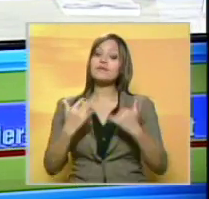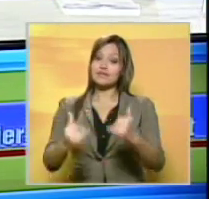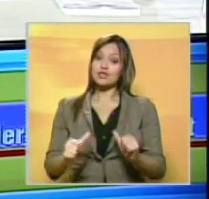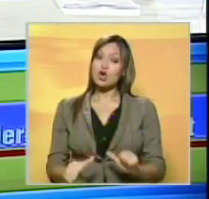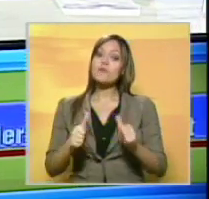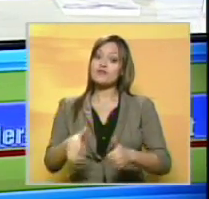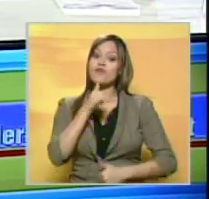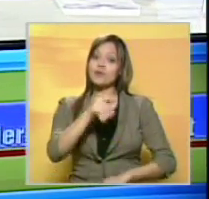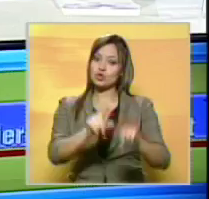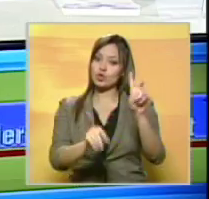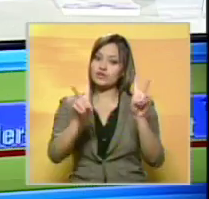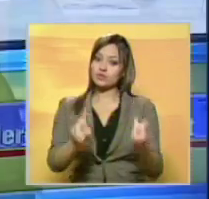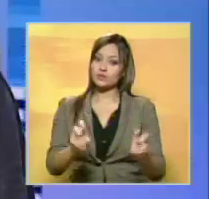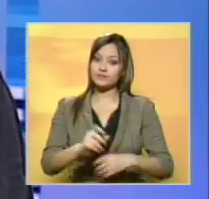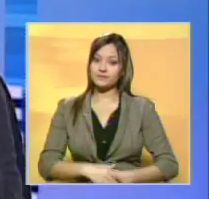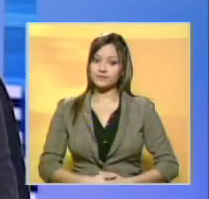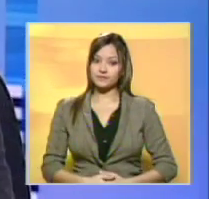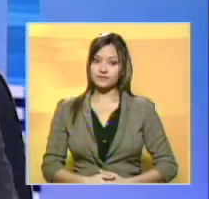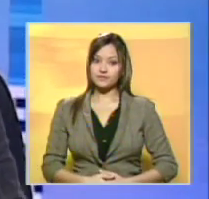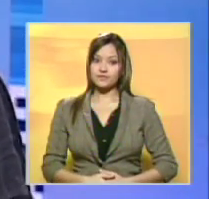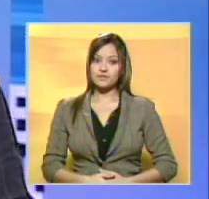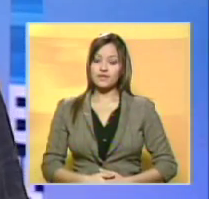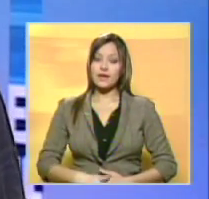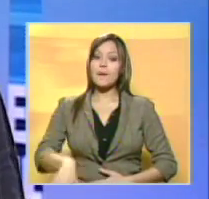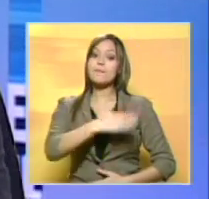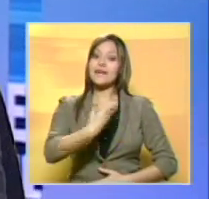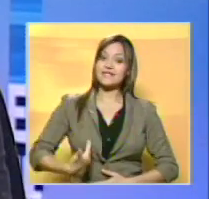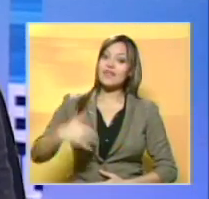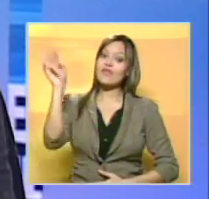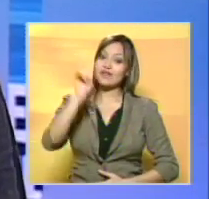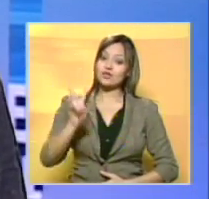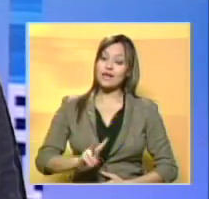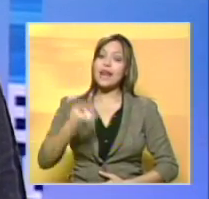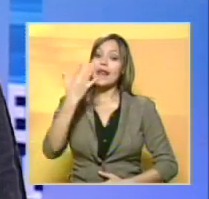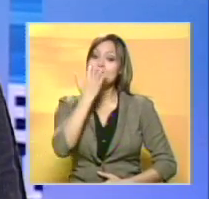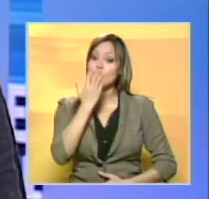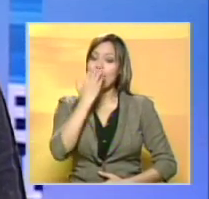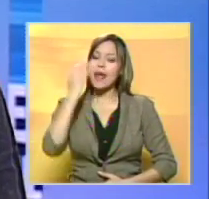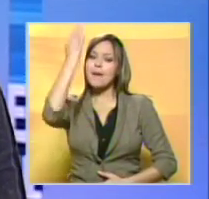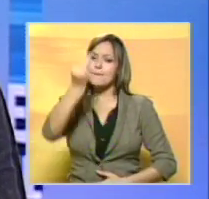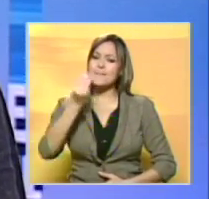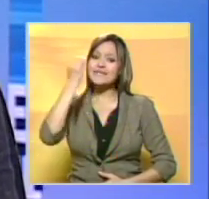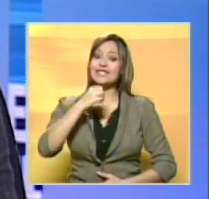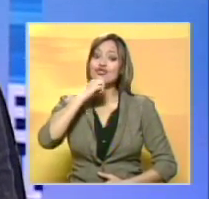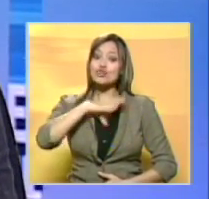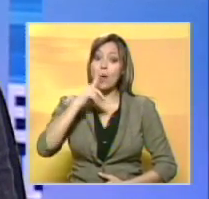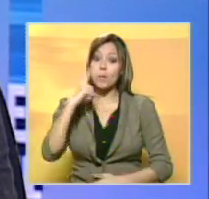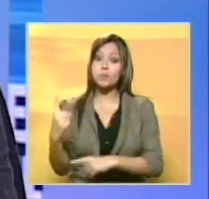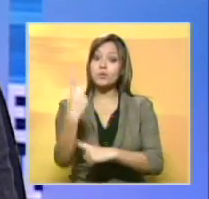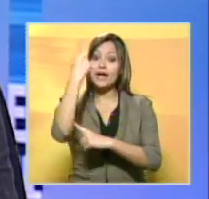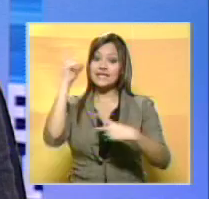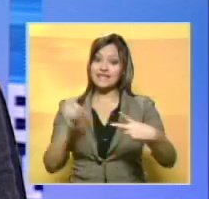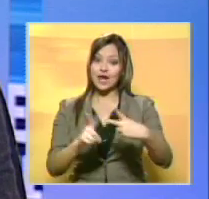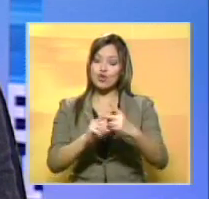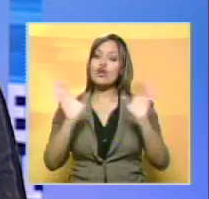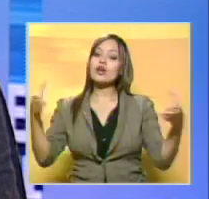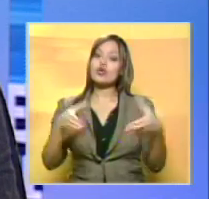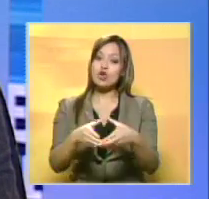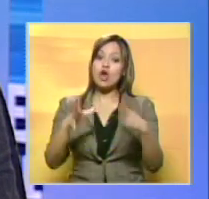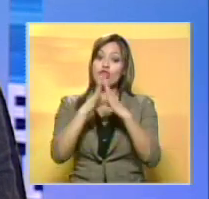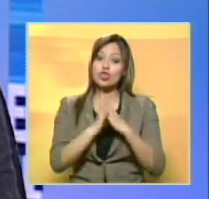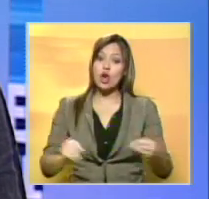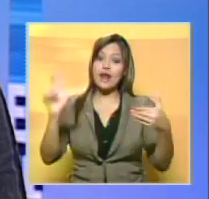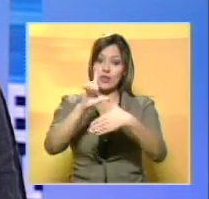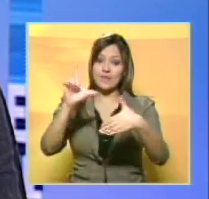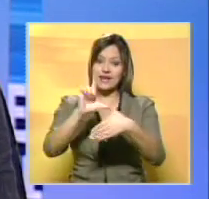inmediato nos vamos con las noticias. El presidente de la República, Nicolás Maduro, calificó de histórica la segunda cumbre de la Comunidad de Estados